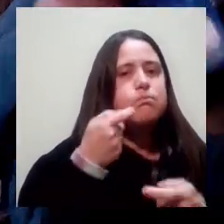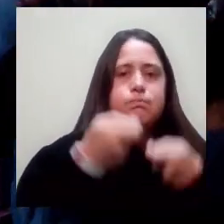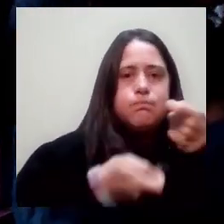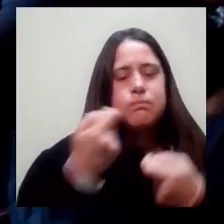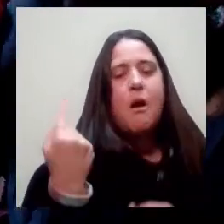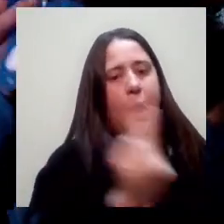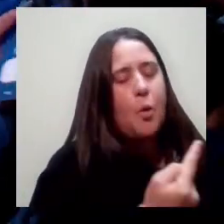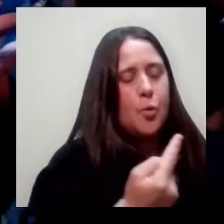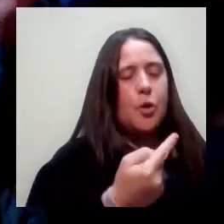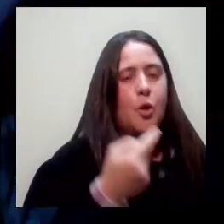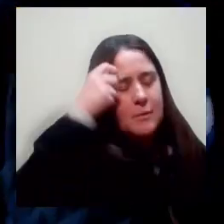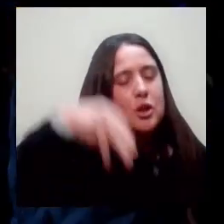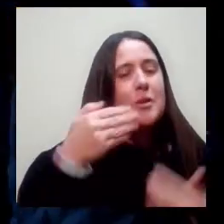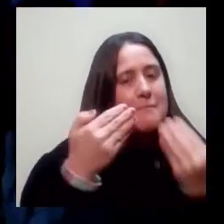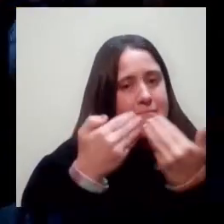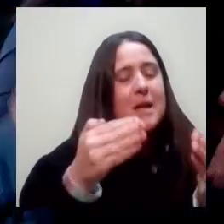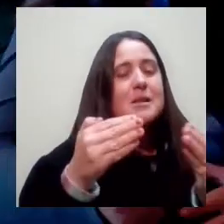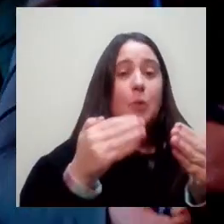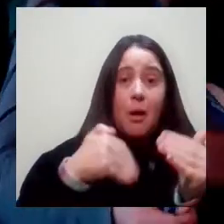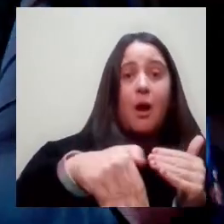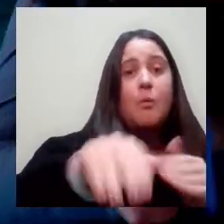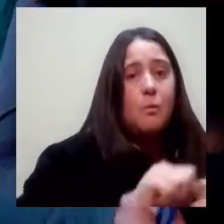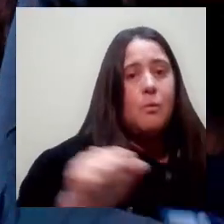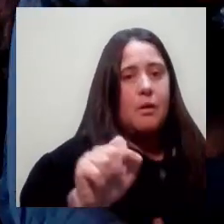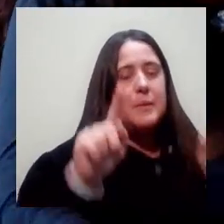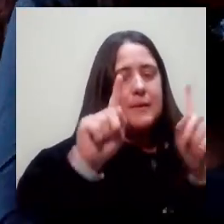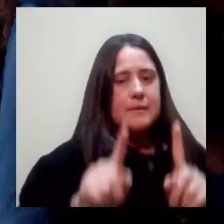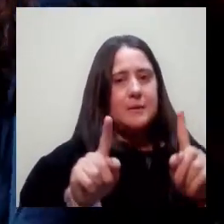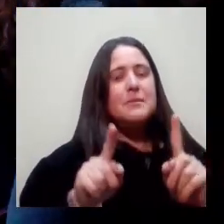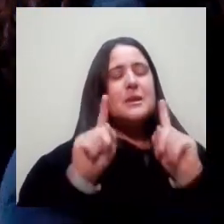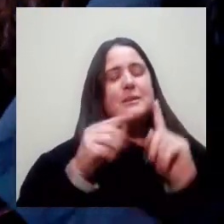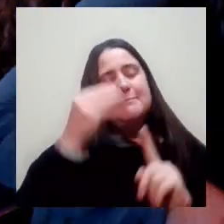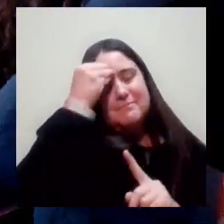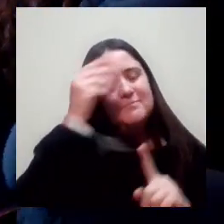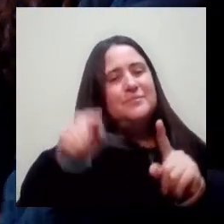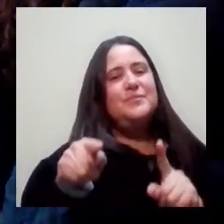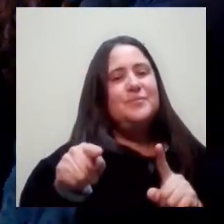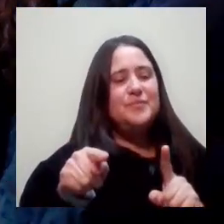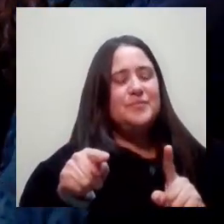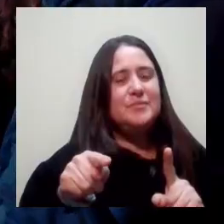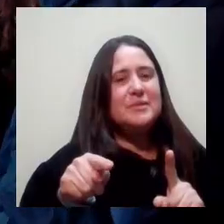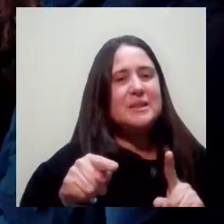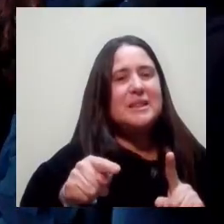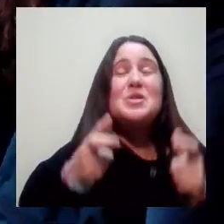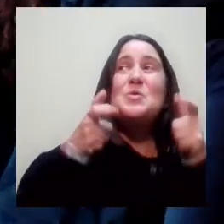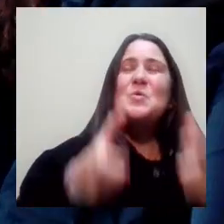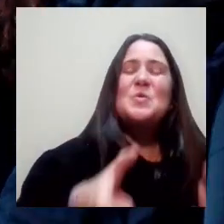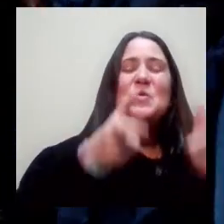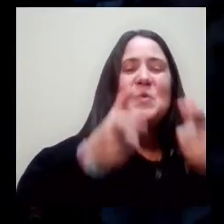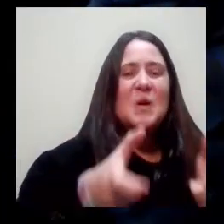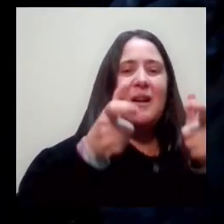inicio de una conversación que puede seguir. Y también me quedo con la idea de qué suerte que tenemos de tener